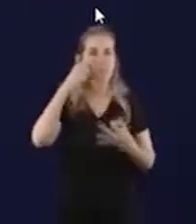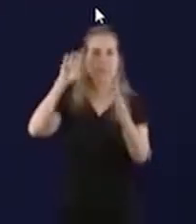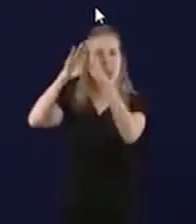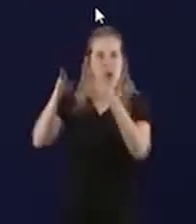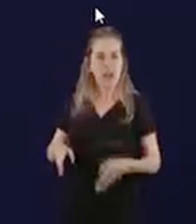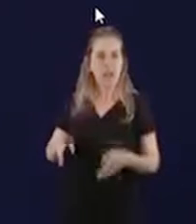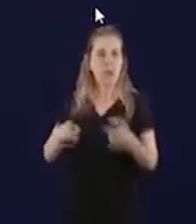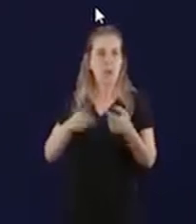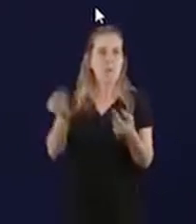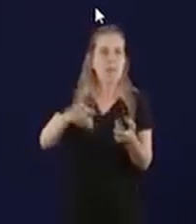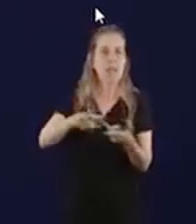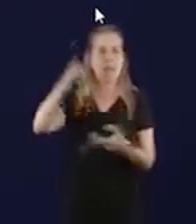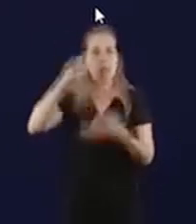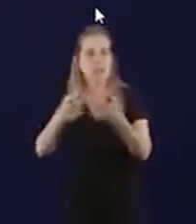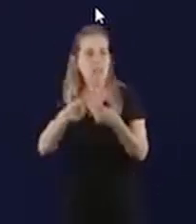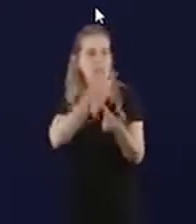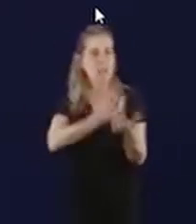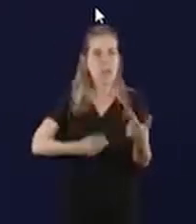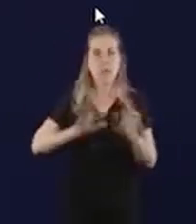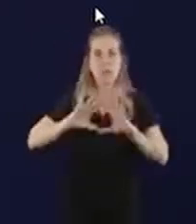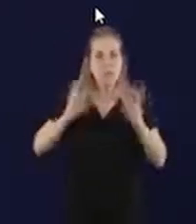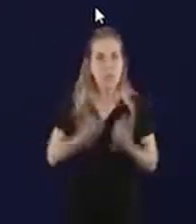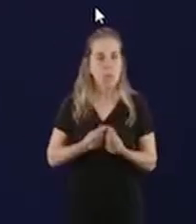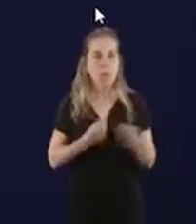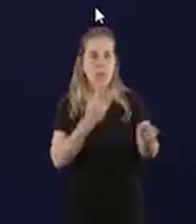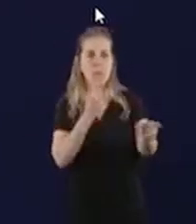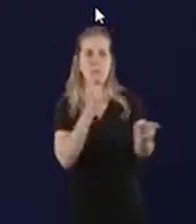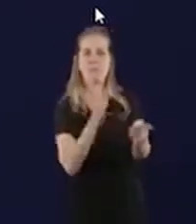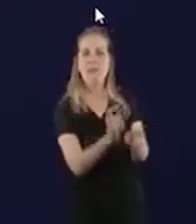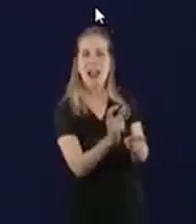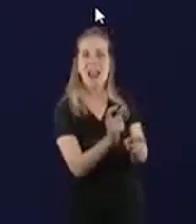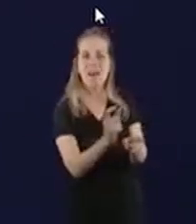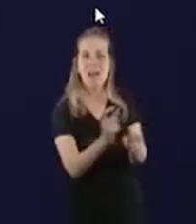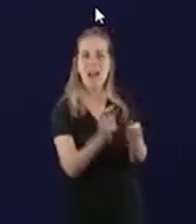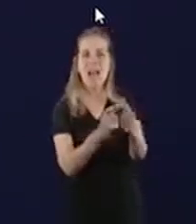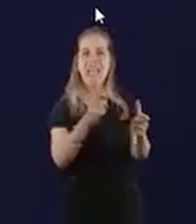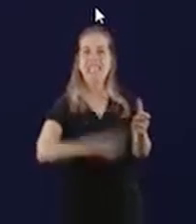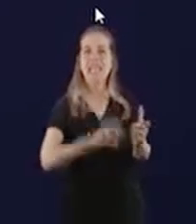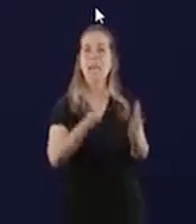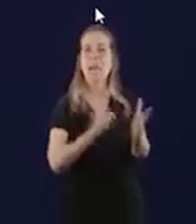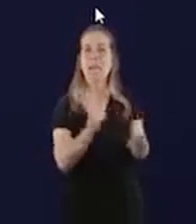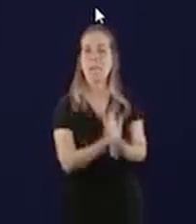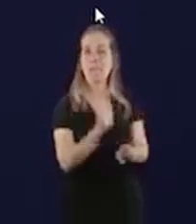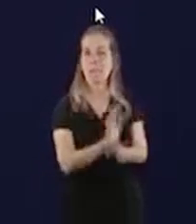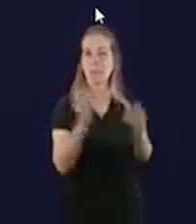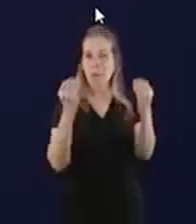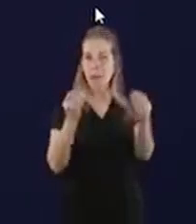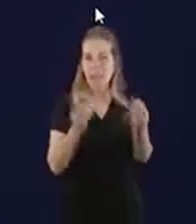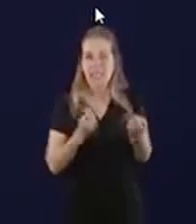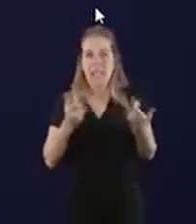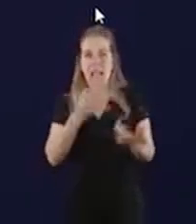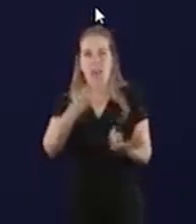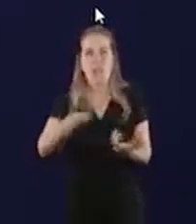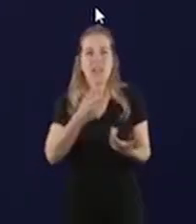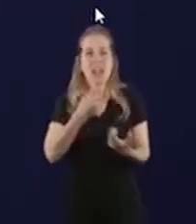poderes eso de cheque en blanco la verdad es que me me cuesta me cuesta contestarte sobre eso porque acá No hay cheque en blanco Acá hay división de poderes